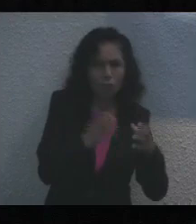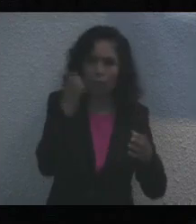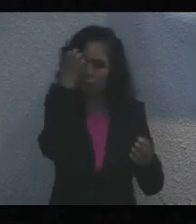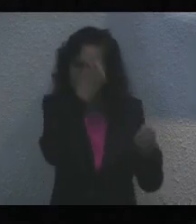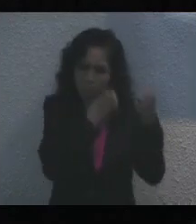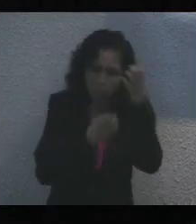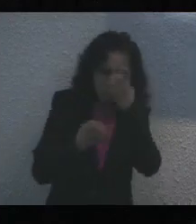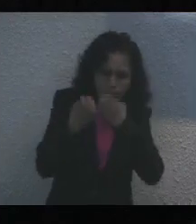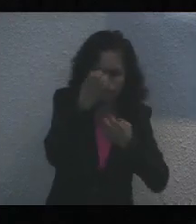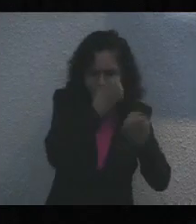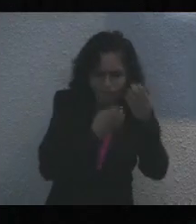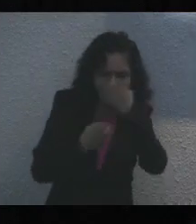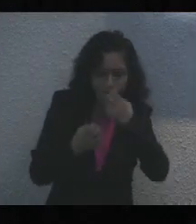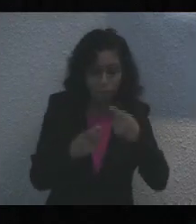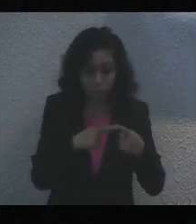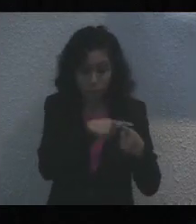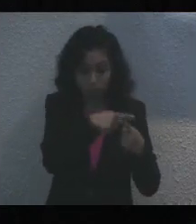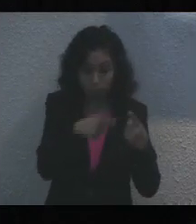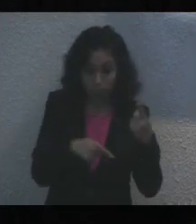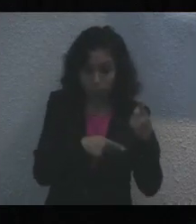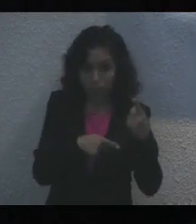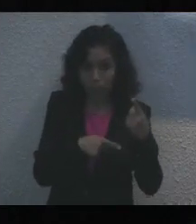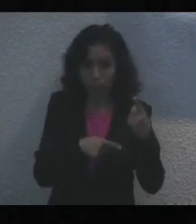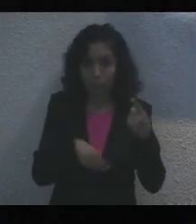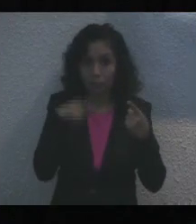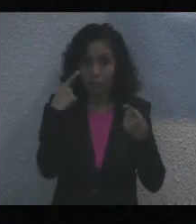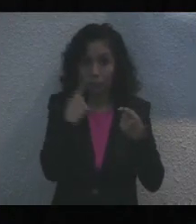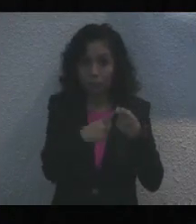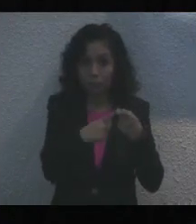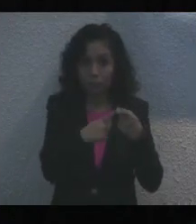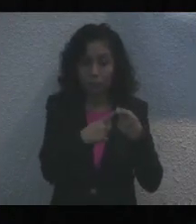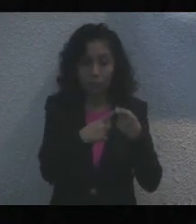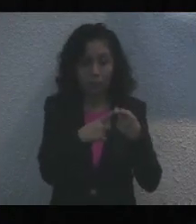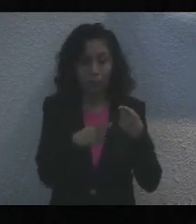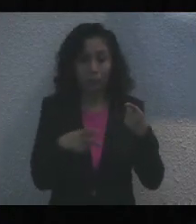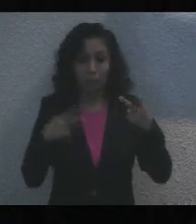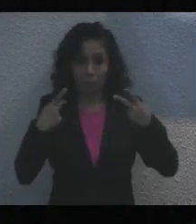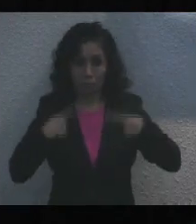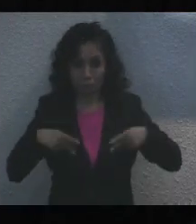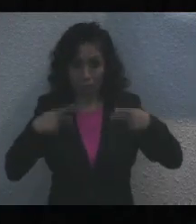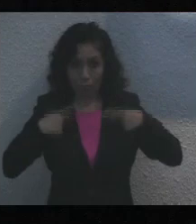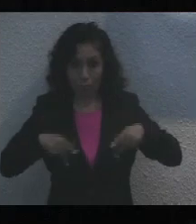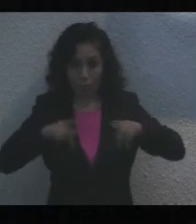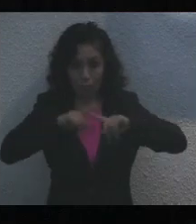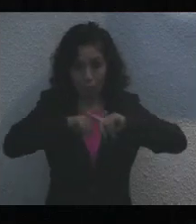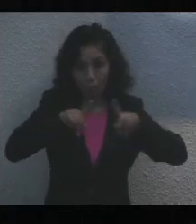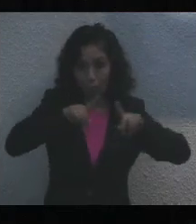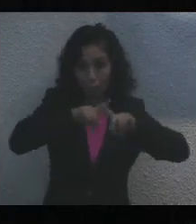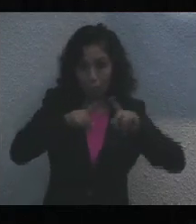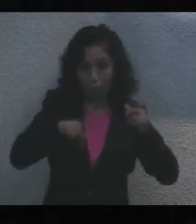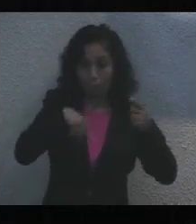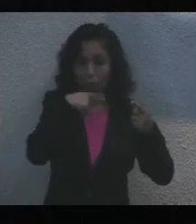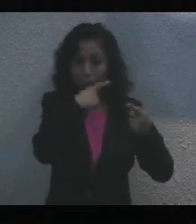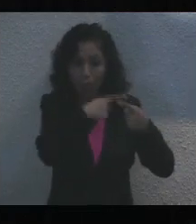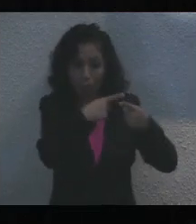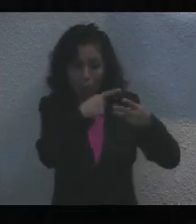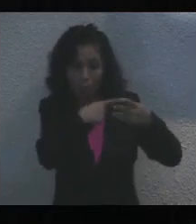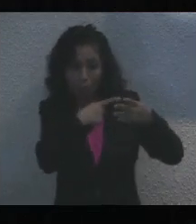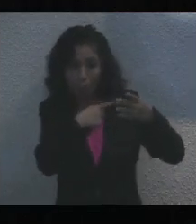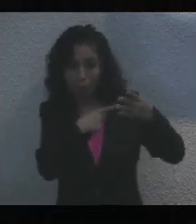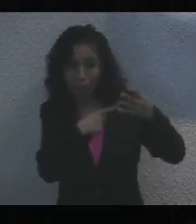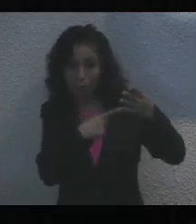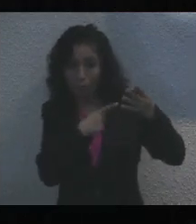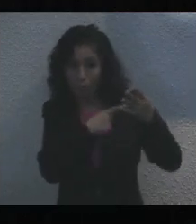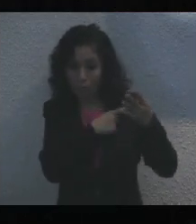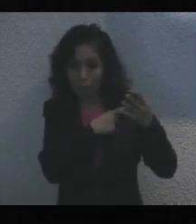que estará integrado por el título del Poder Ejecutivo o, en su caso, la persona que sirva a